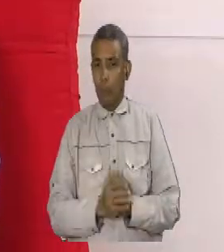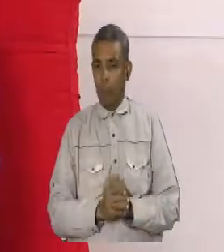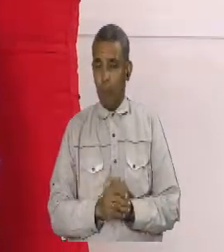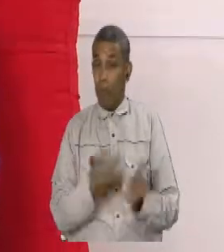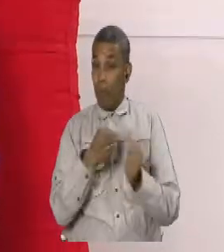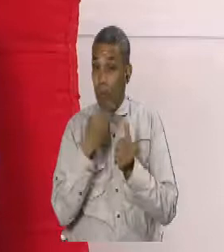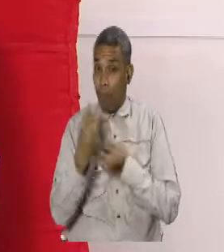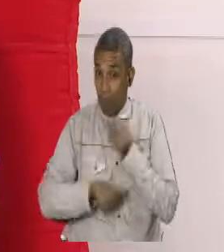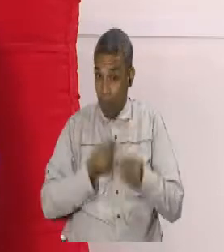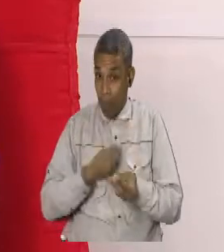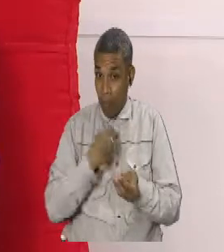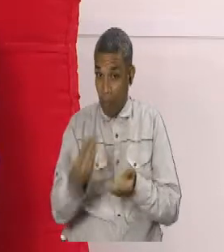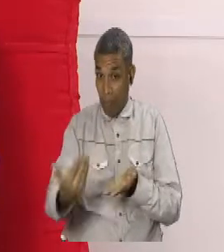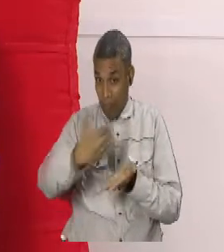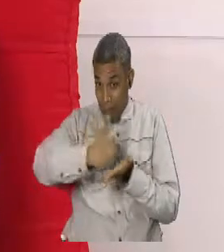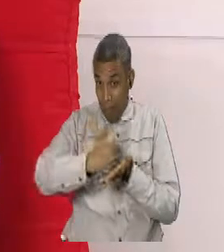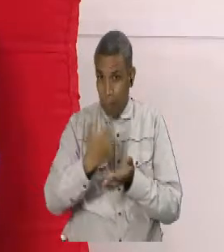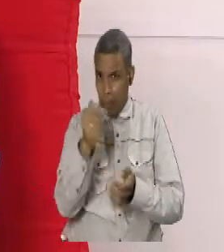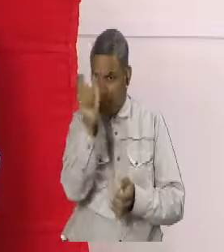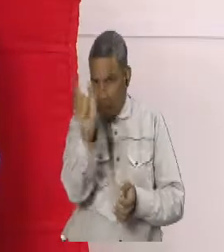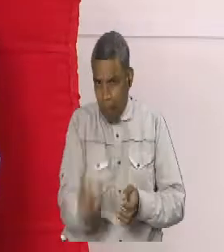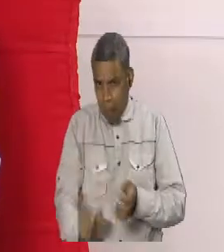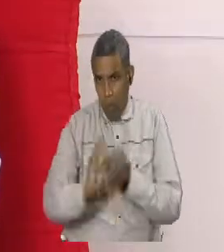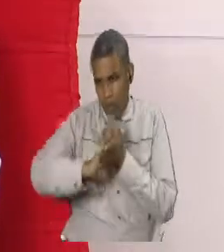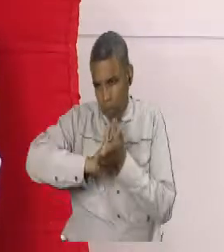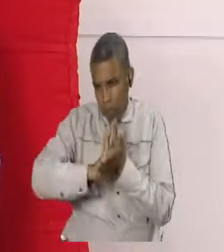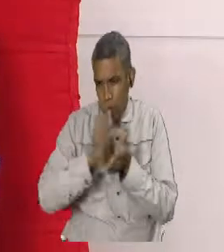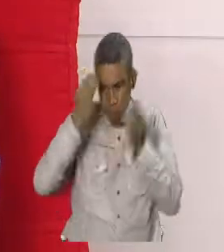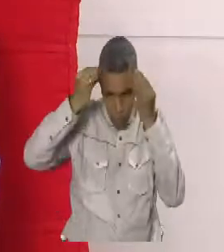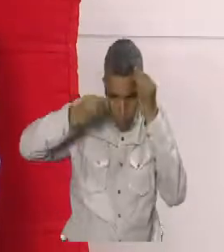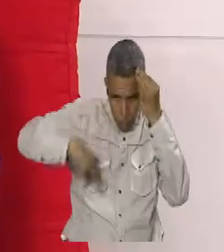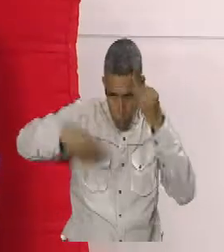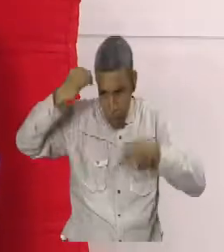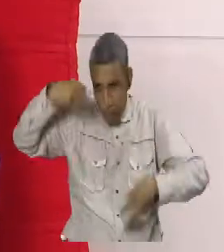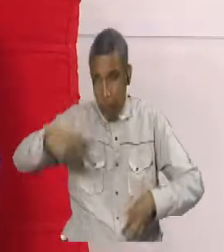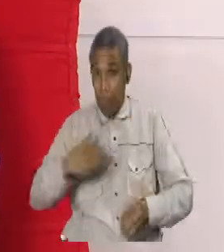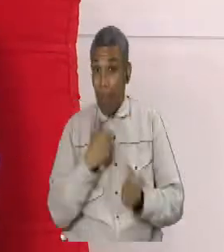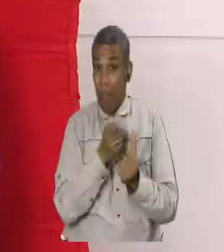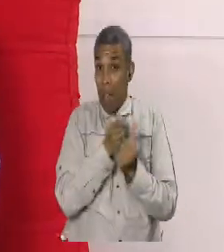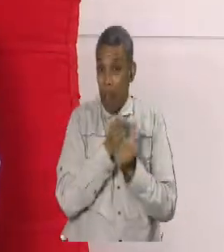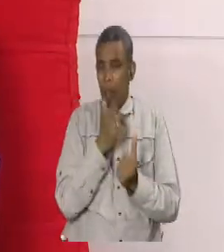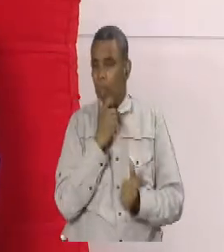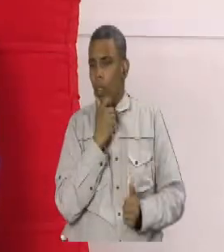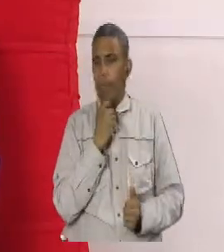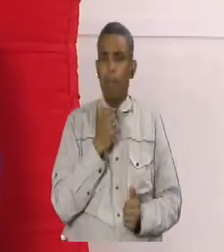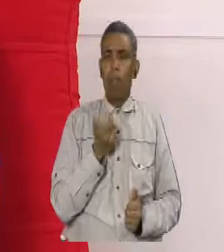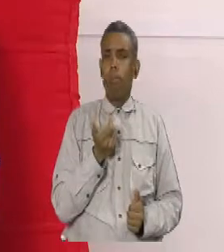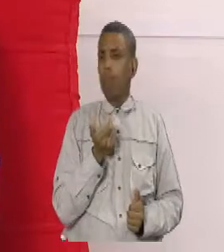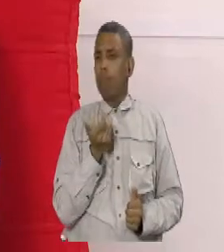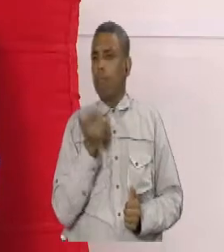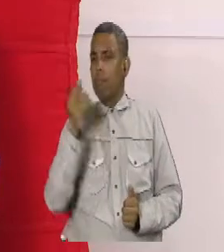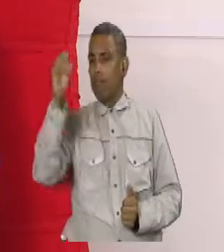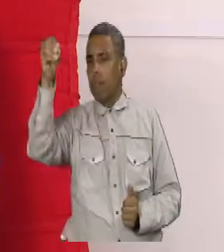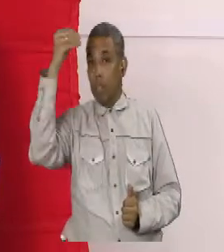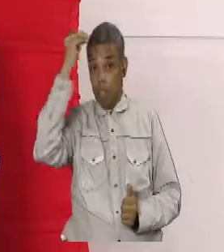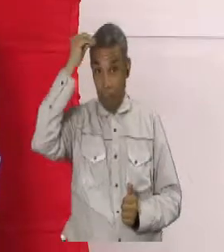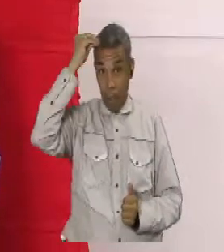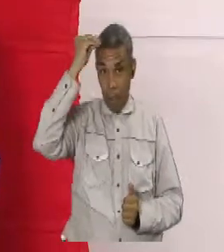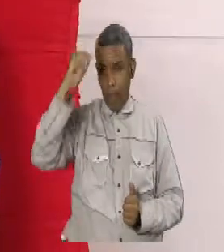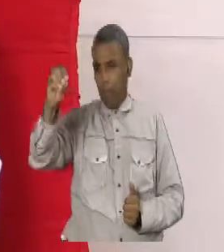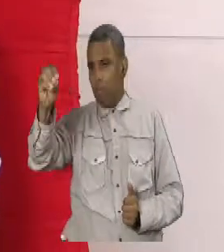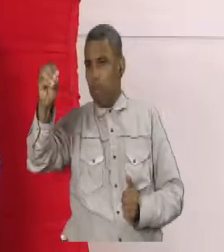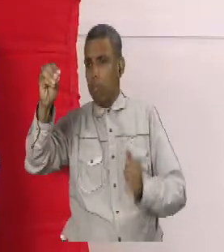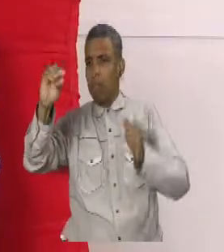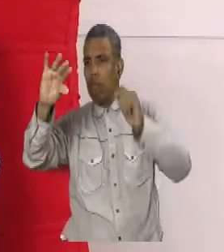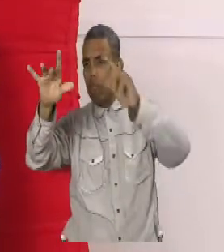consultorio, refiere su caída de cabello aumentada. Nosotros lo que hacemos es observar, determinar cuánto cabello se está cayendo y